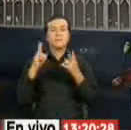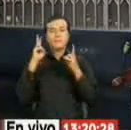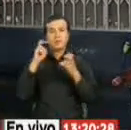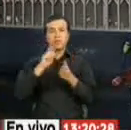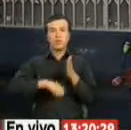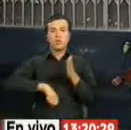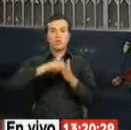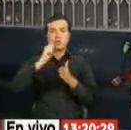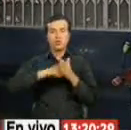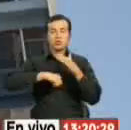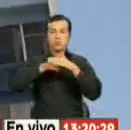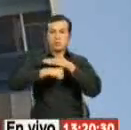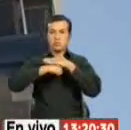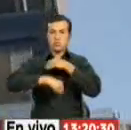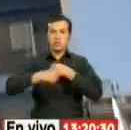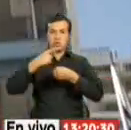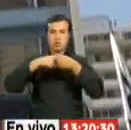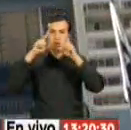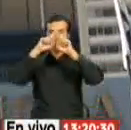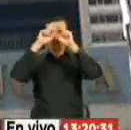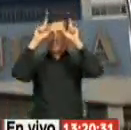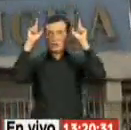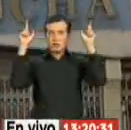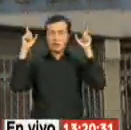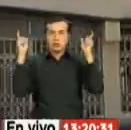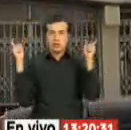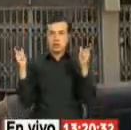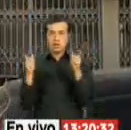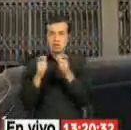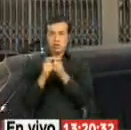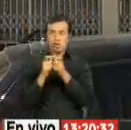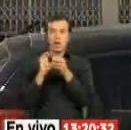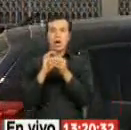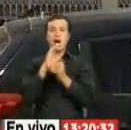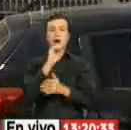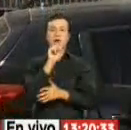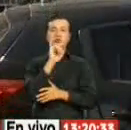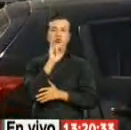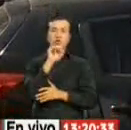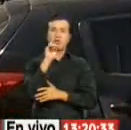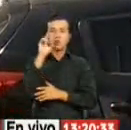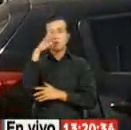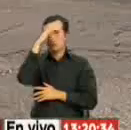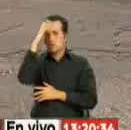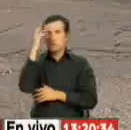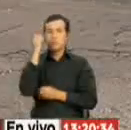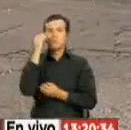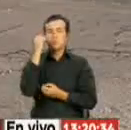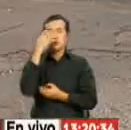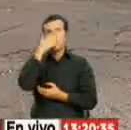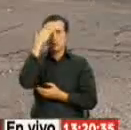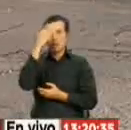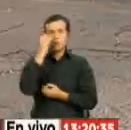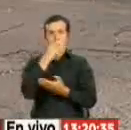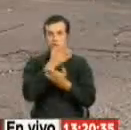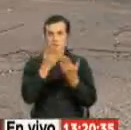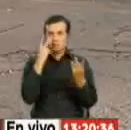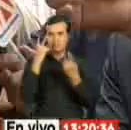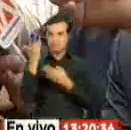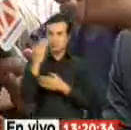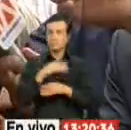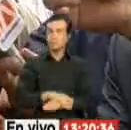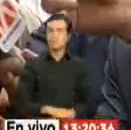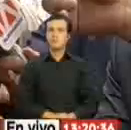contrato del metro de quito con el consorcio action a odebrecht a su salida estas fueron las declaraciones que dio el alcalde a la prensa escuchemos